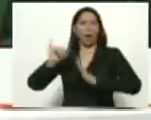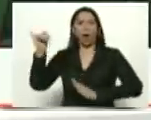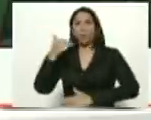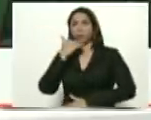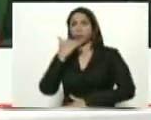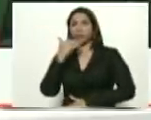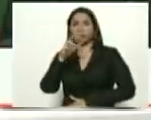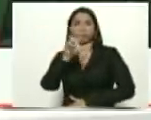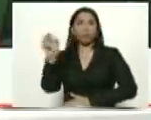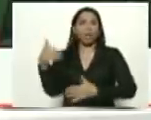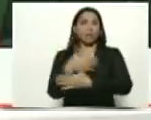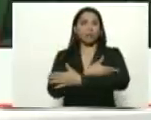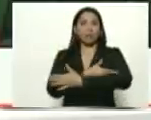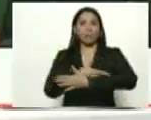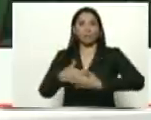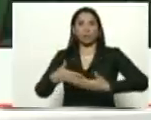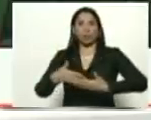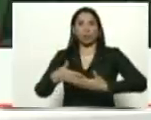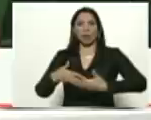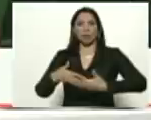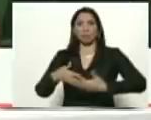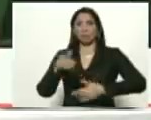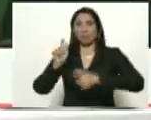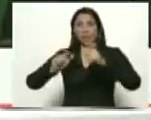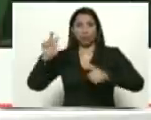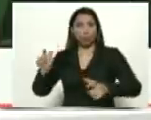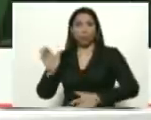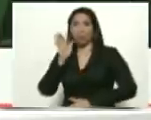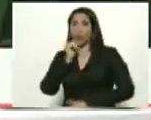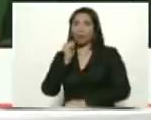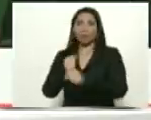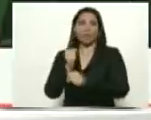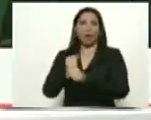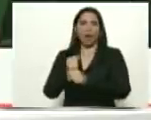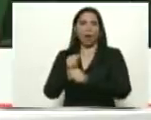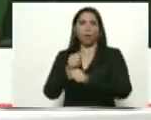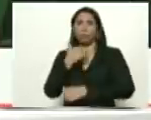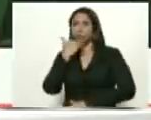30 millones de desempleados en 15 días.